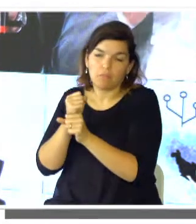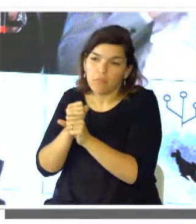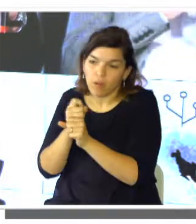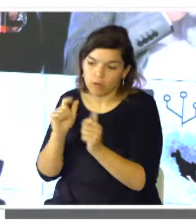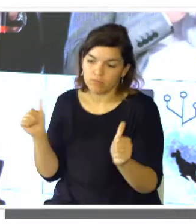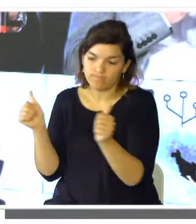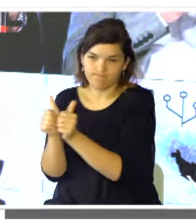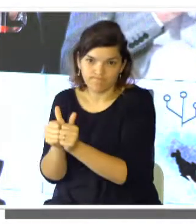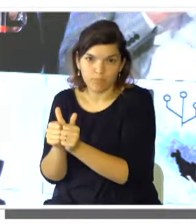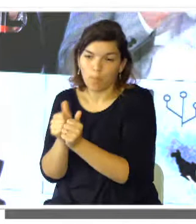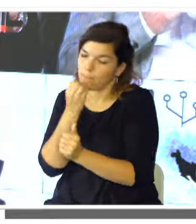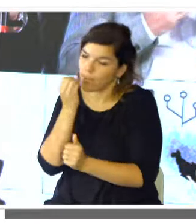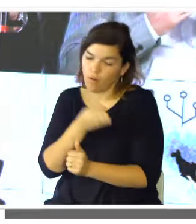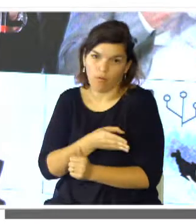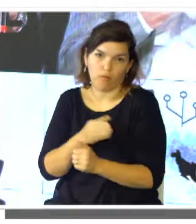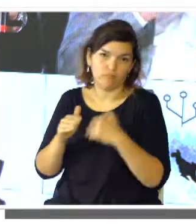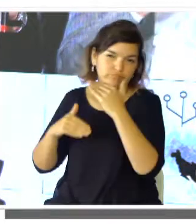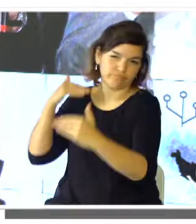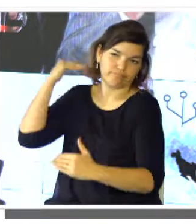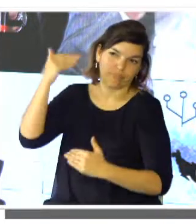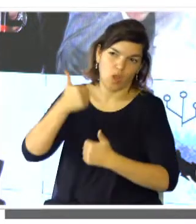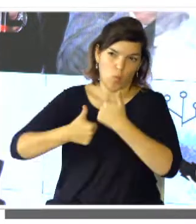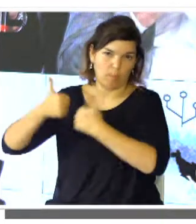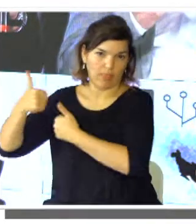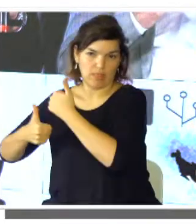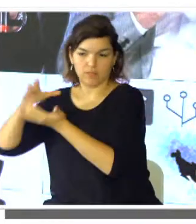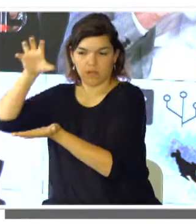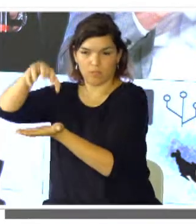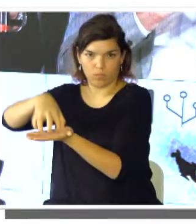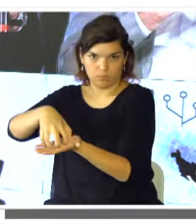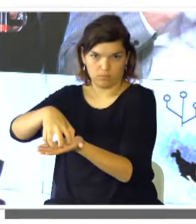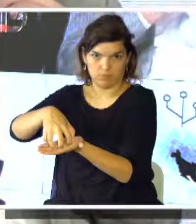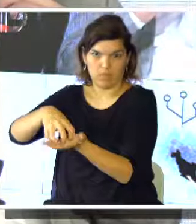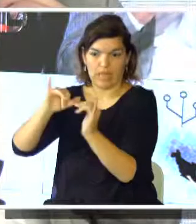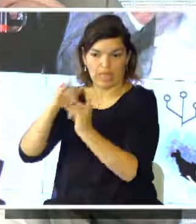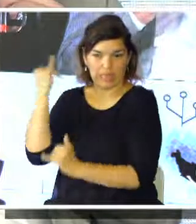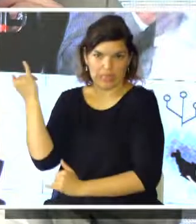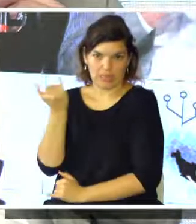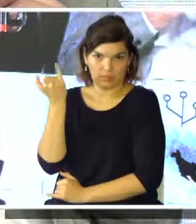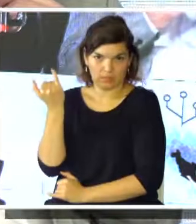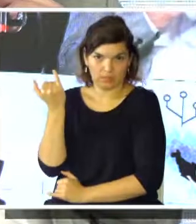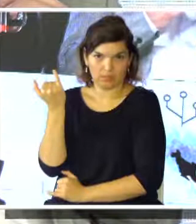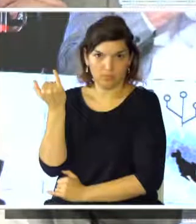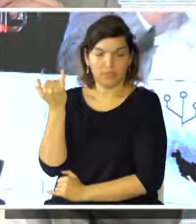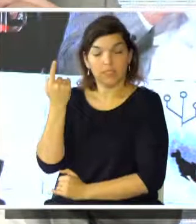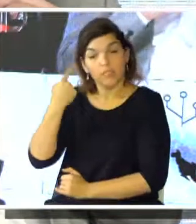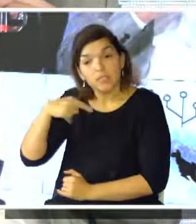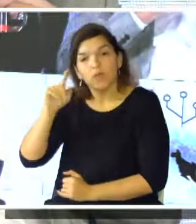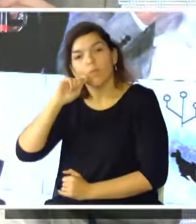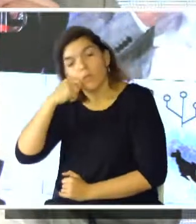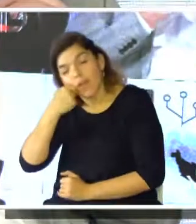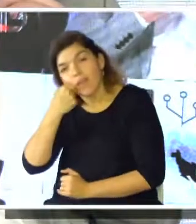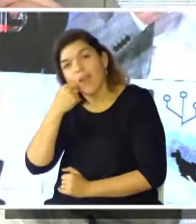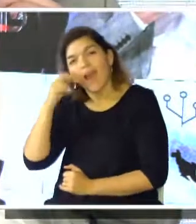vamos a lograr aumentar la competitividad de la región a nivel internacional entonces nos gustaría